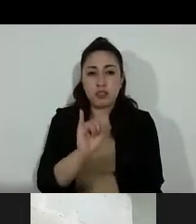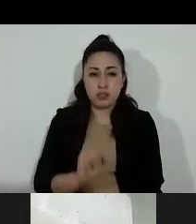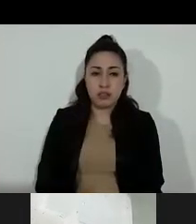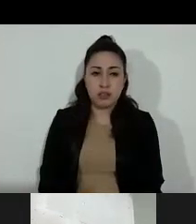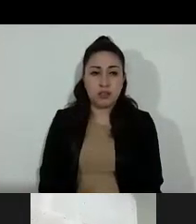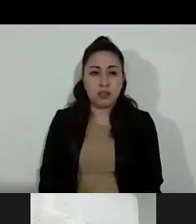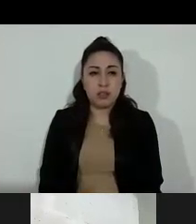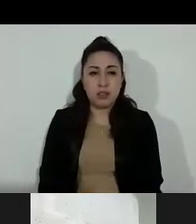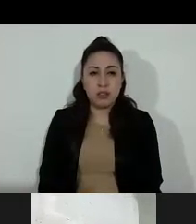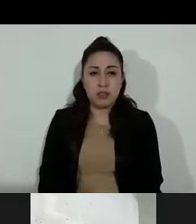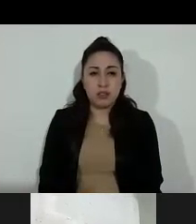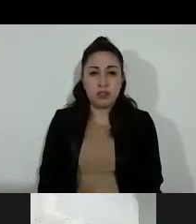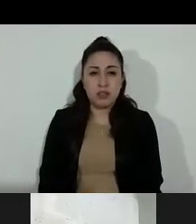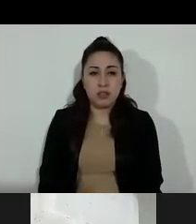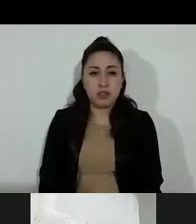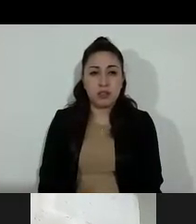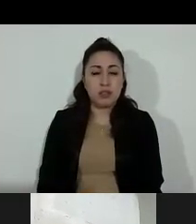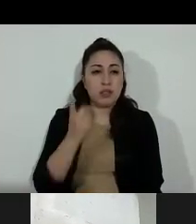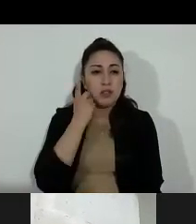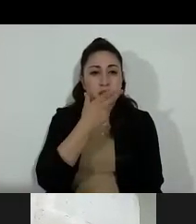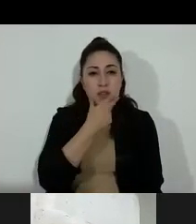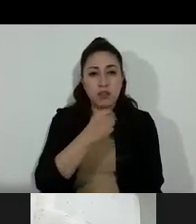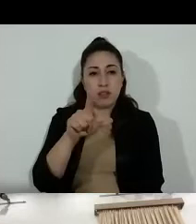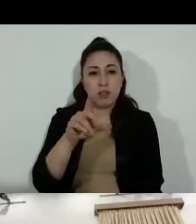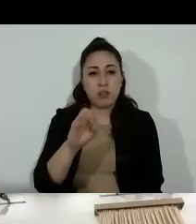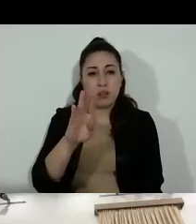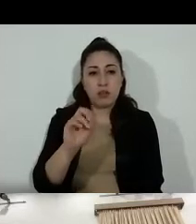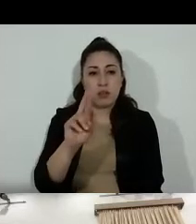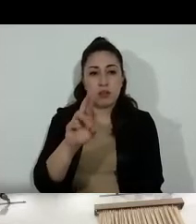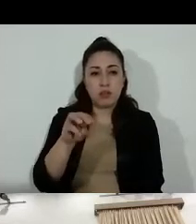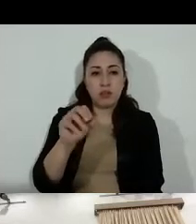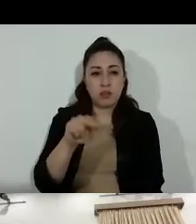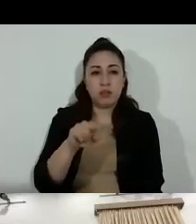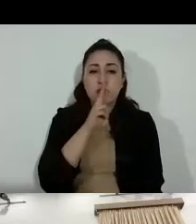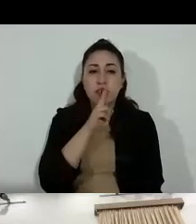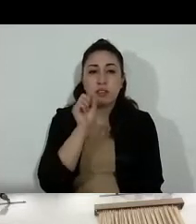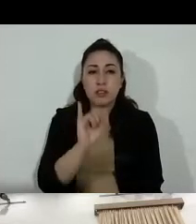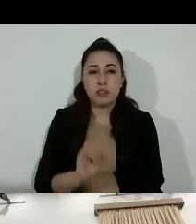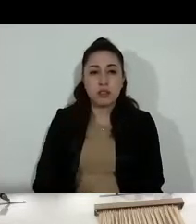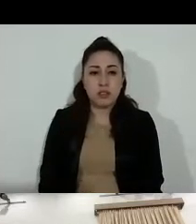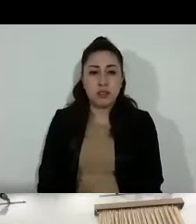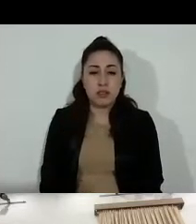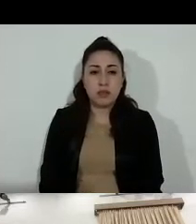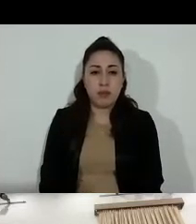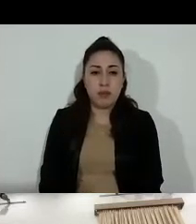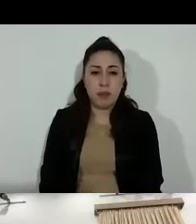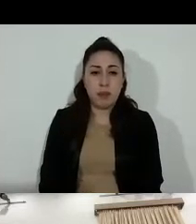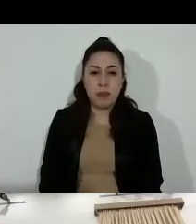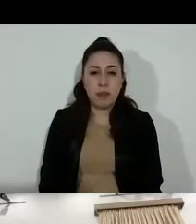Gracias, diputado. Diputado Víctor Hugo Lobo Román. Víctor Hugo Lobo, a favor. Gracias,